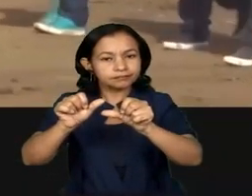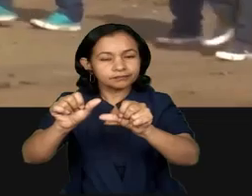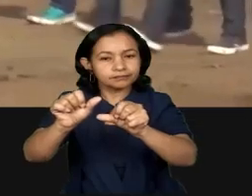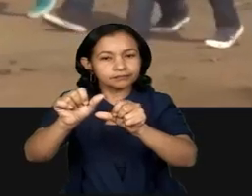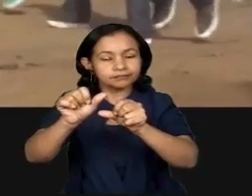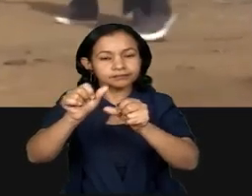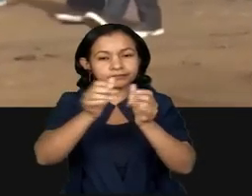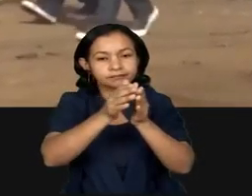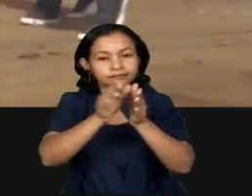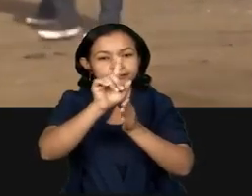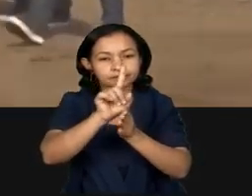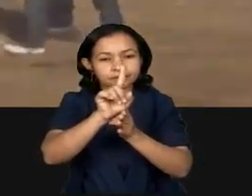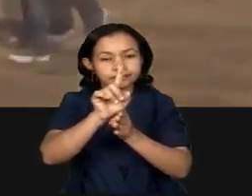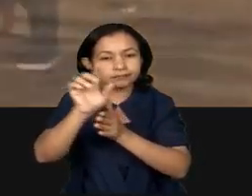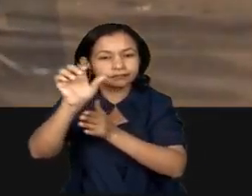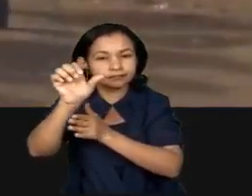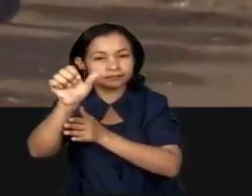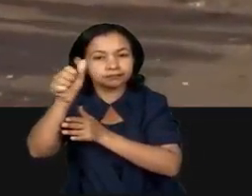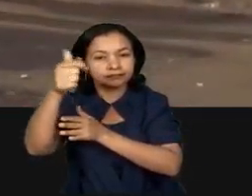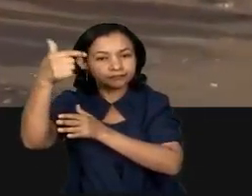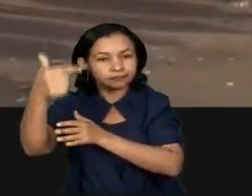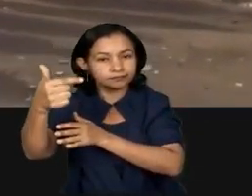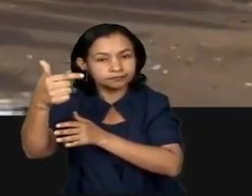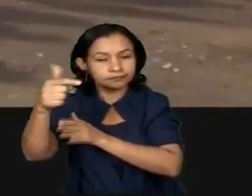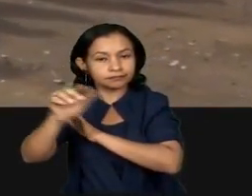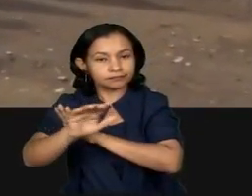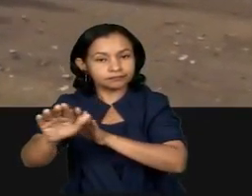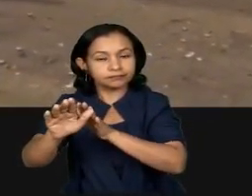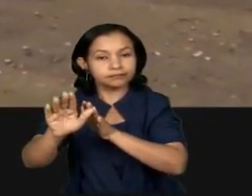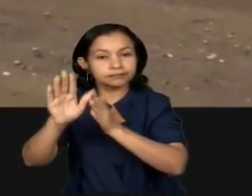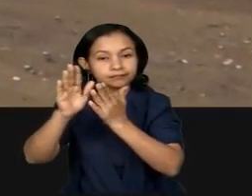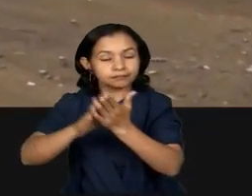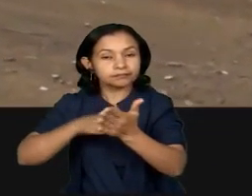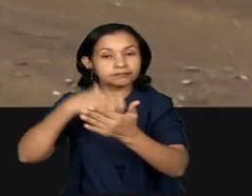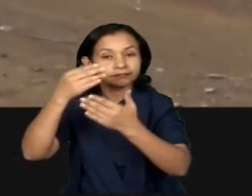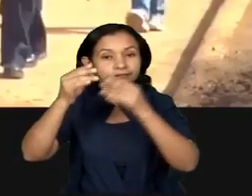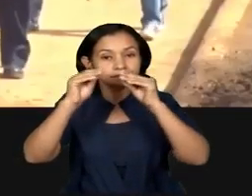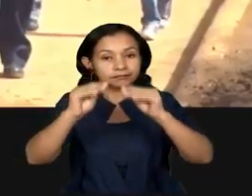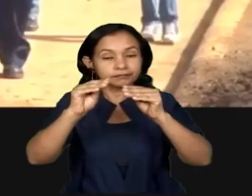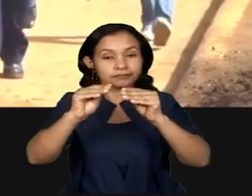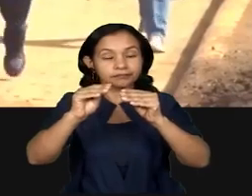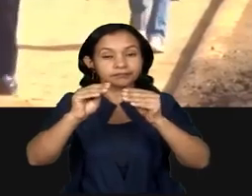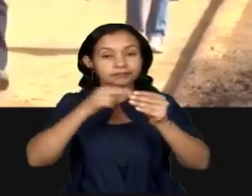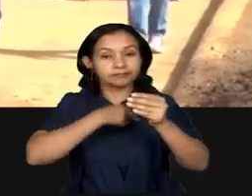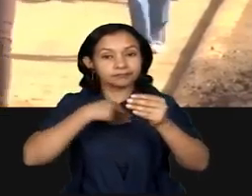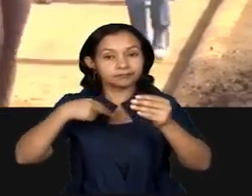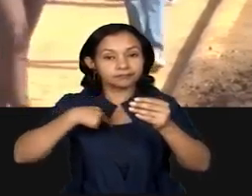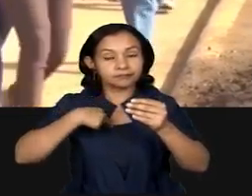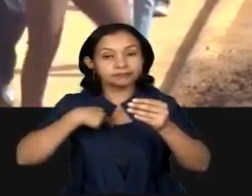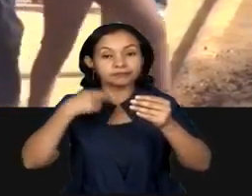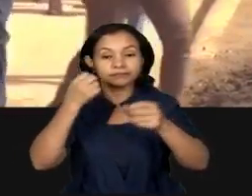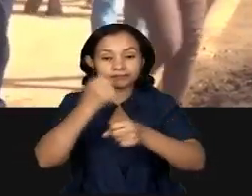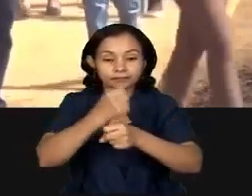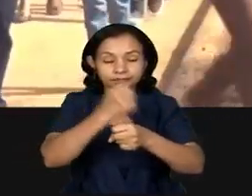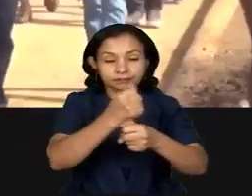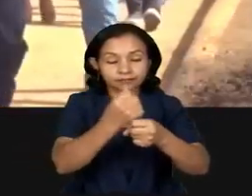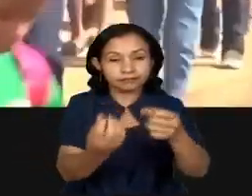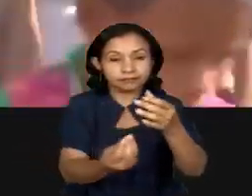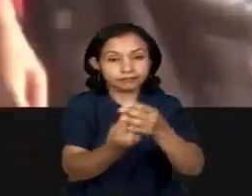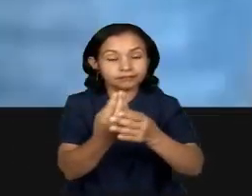para adultos, en educación de adultos. Y en educación de adultos, el programa educativo promueve la productividad,